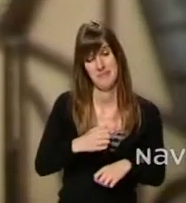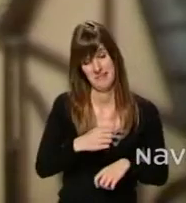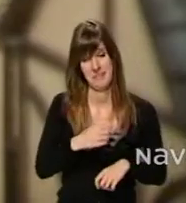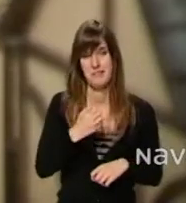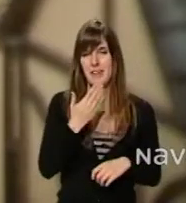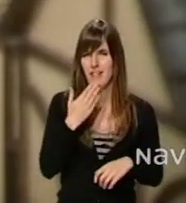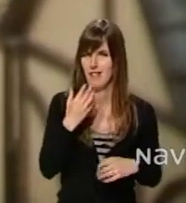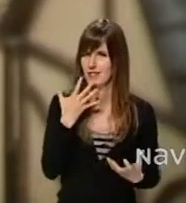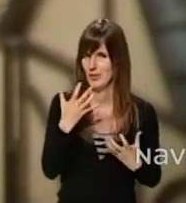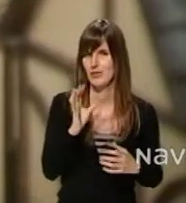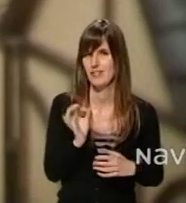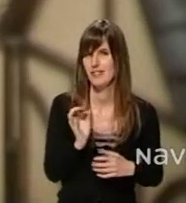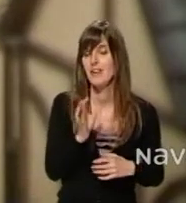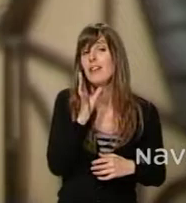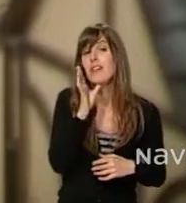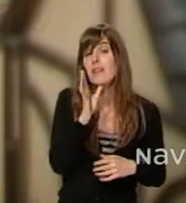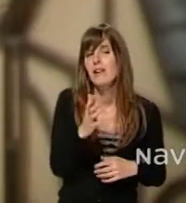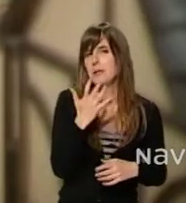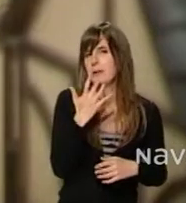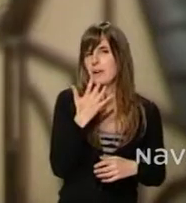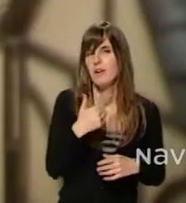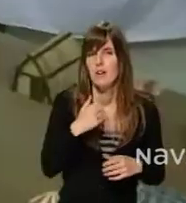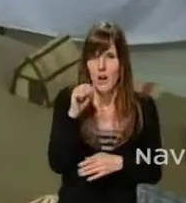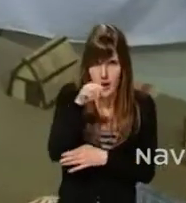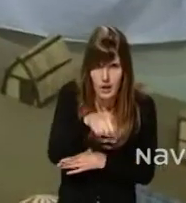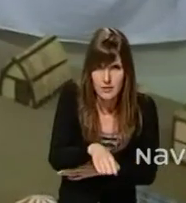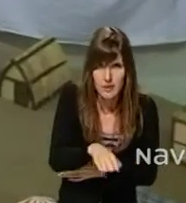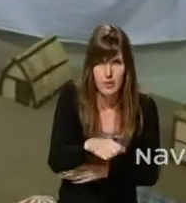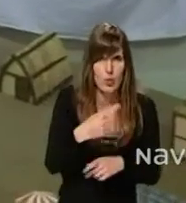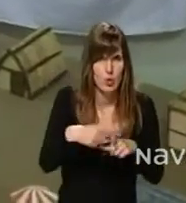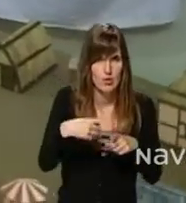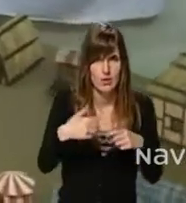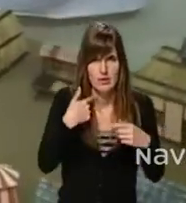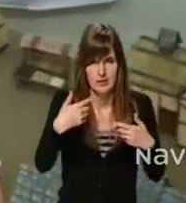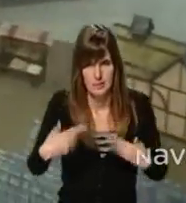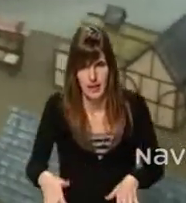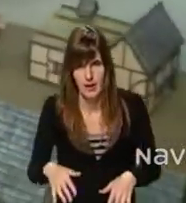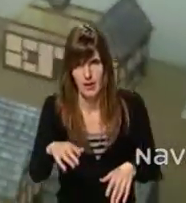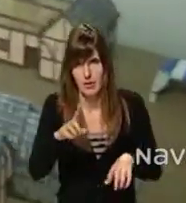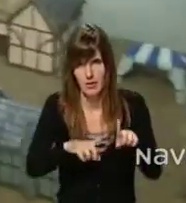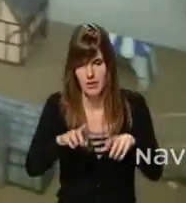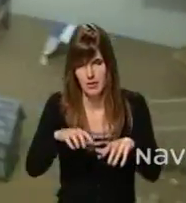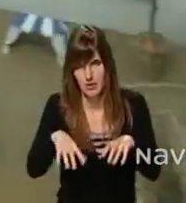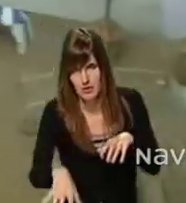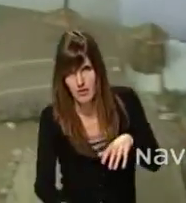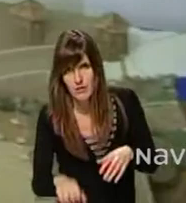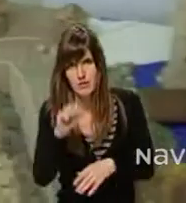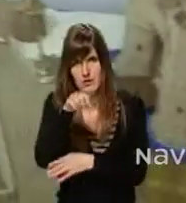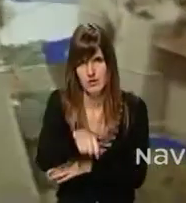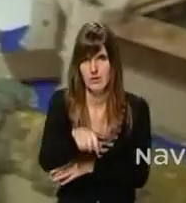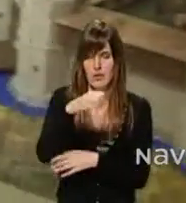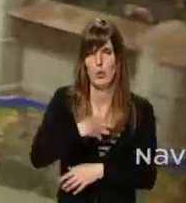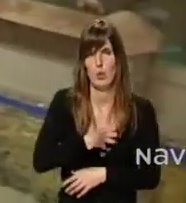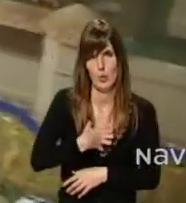más porque estoy al agacharme que se me caen las cosas o eso. Cuesta. Y